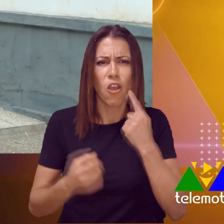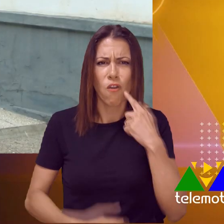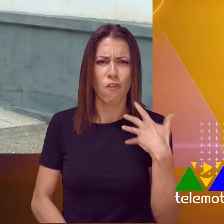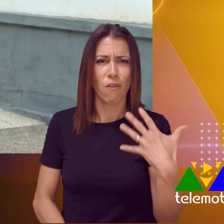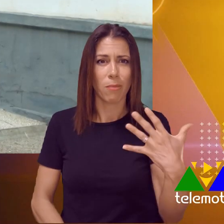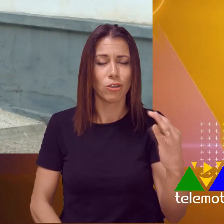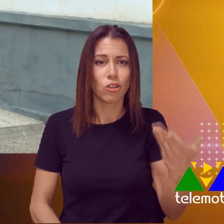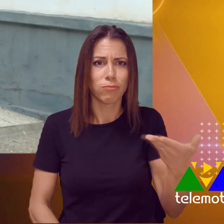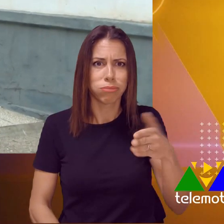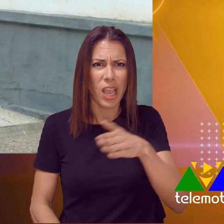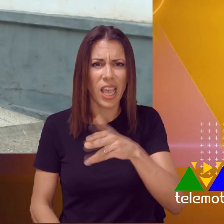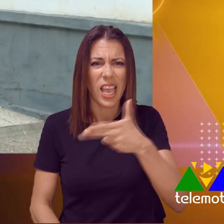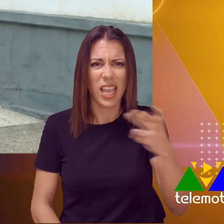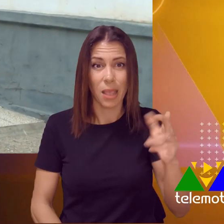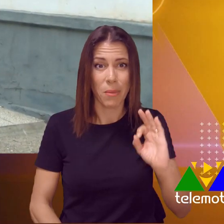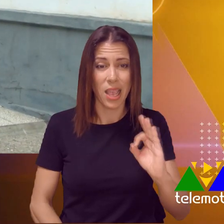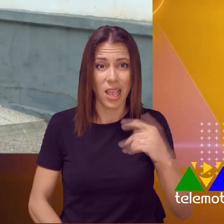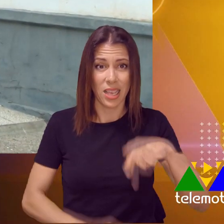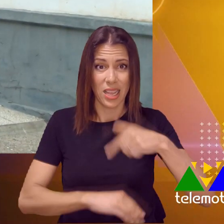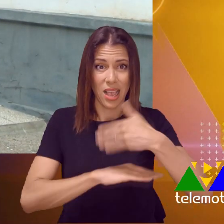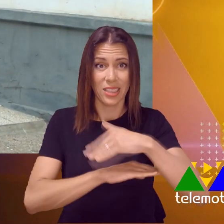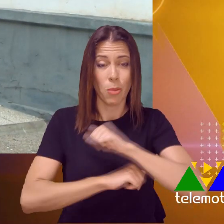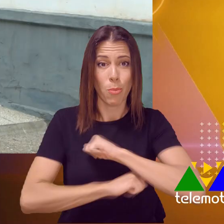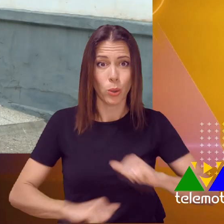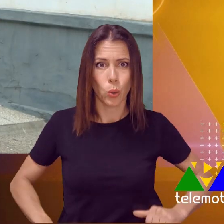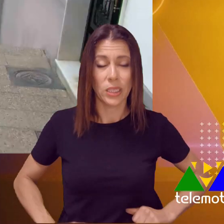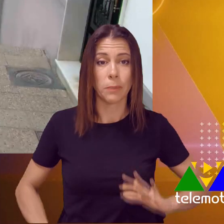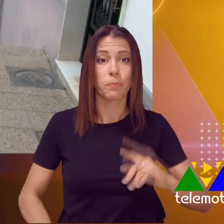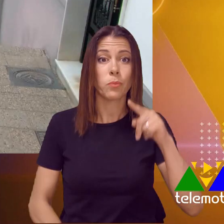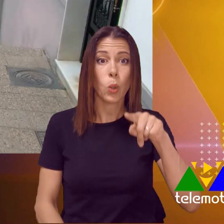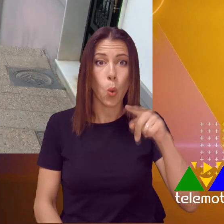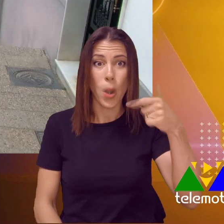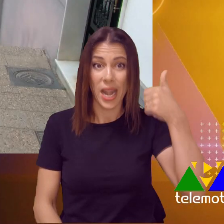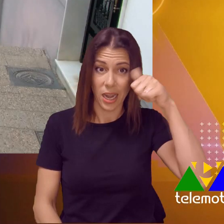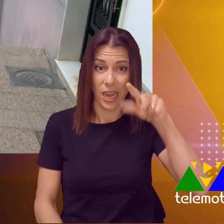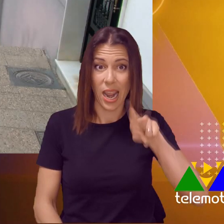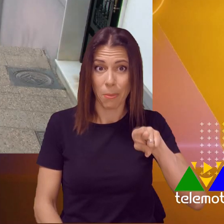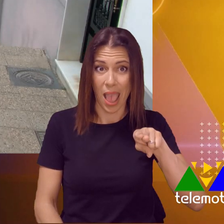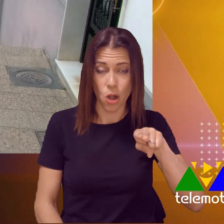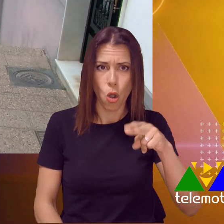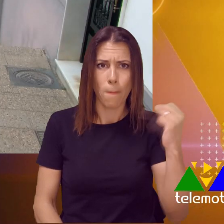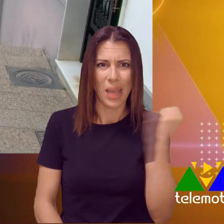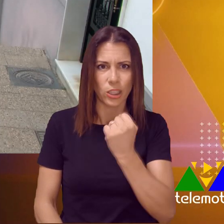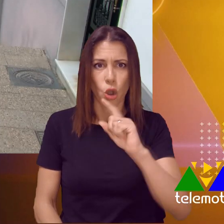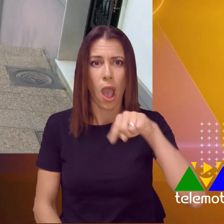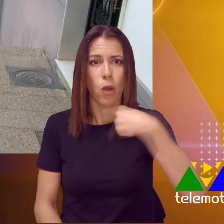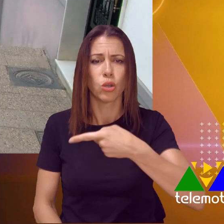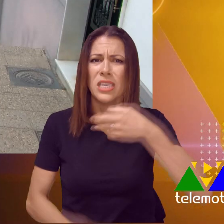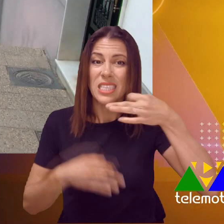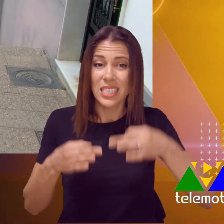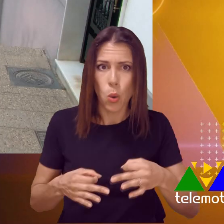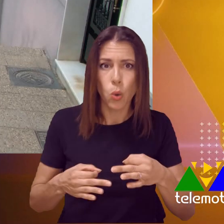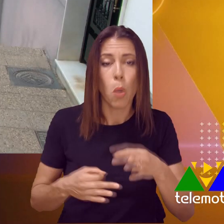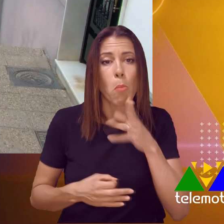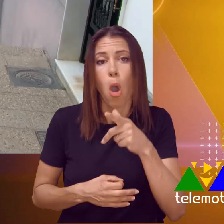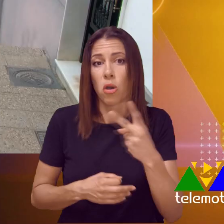calle Portuguesa. En una casa de la calle Portuguesa, un hermano mató a otro, seguramente por